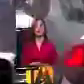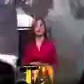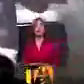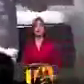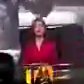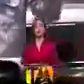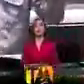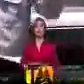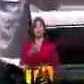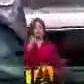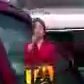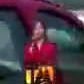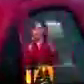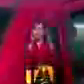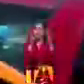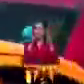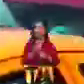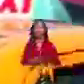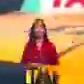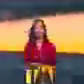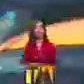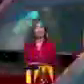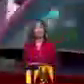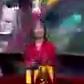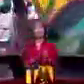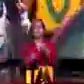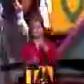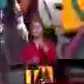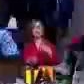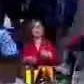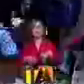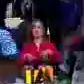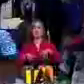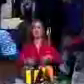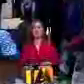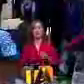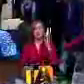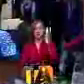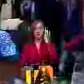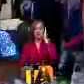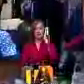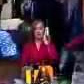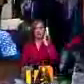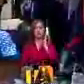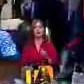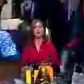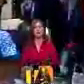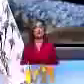ello, hay que observar con atención al subempleo, que no deja de crecer. Dayana Monroy, 24 horas.